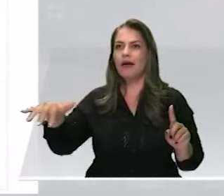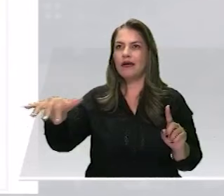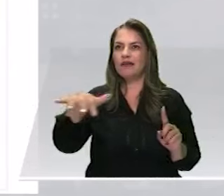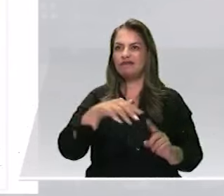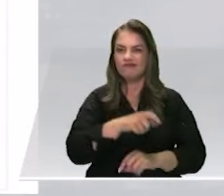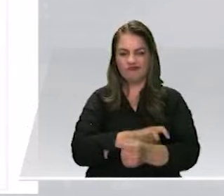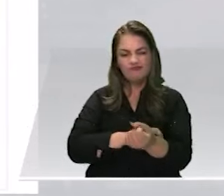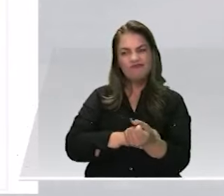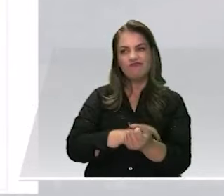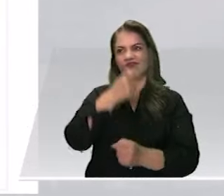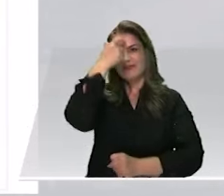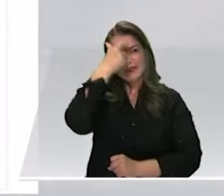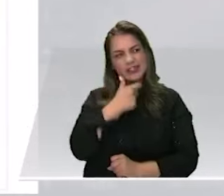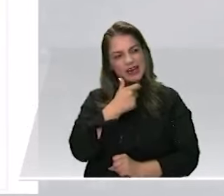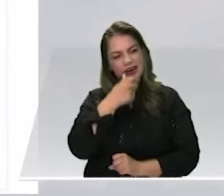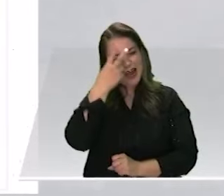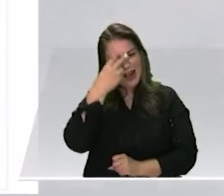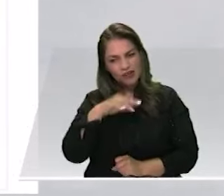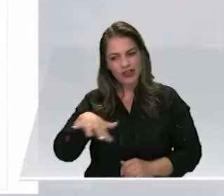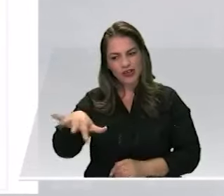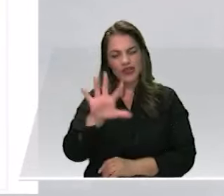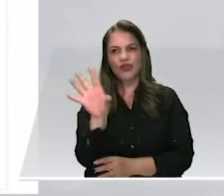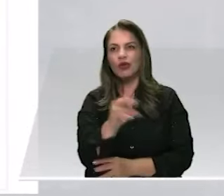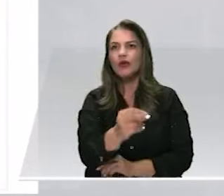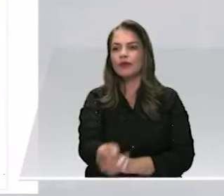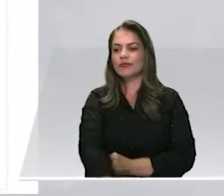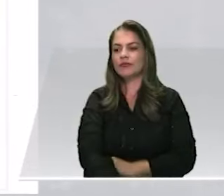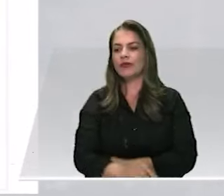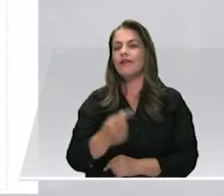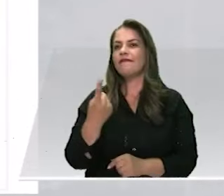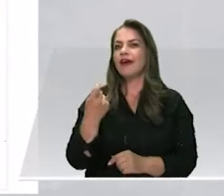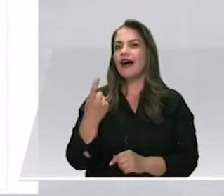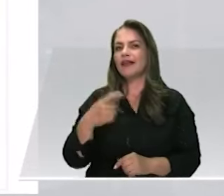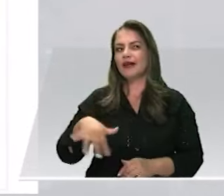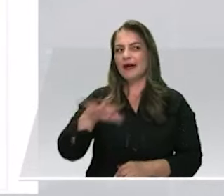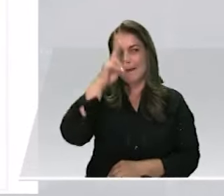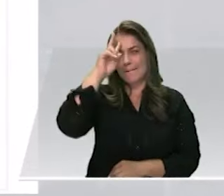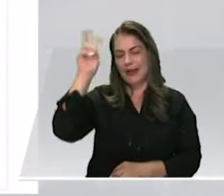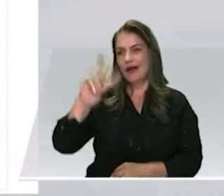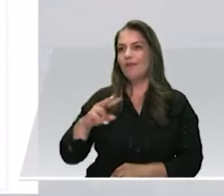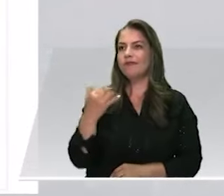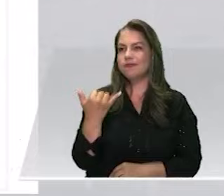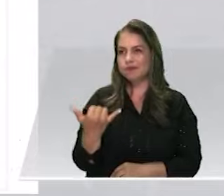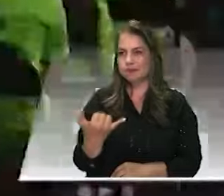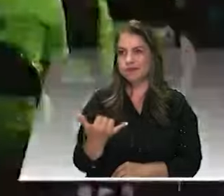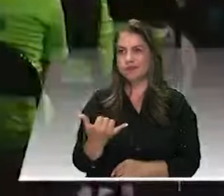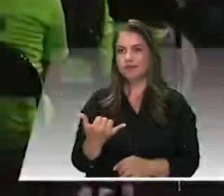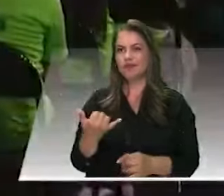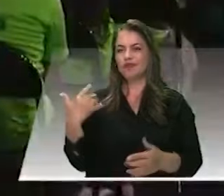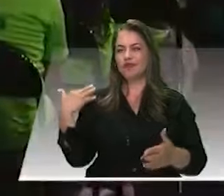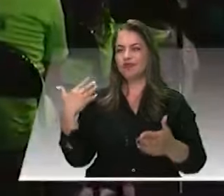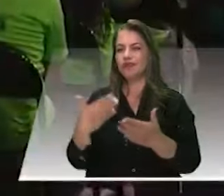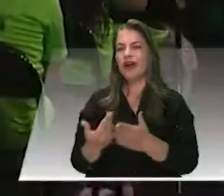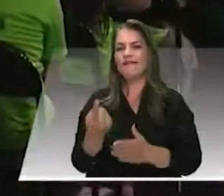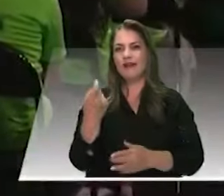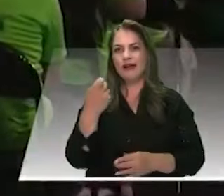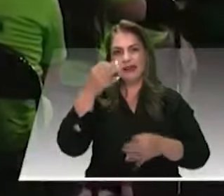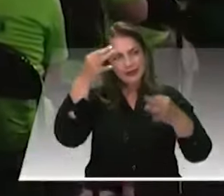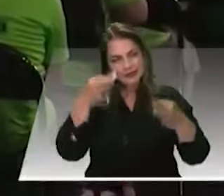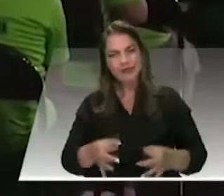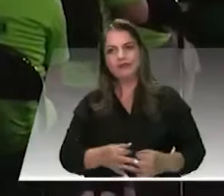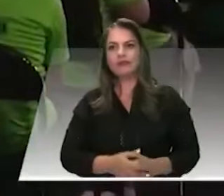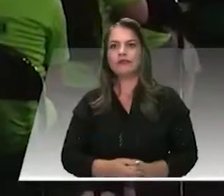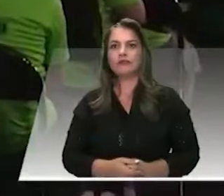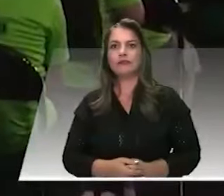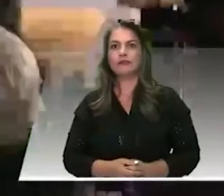seriedad a los hijos y nietos cosa que hace falta en esta Venezuela desde hace rato las elecciones presidenciales en